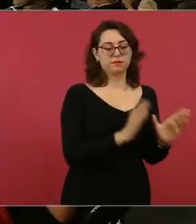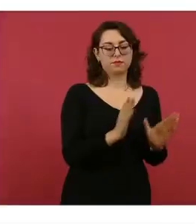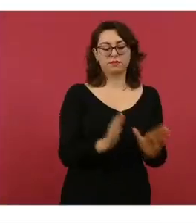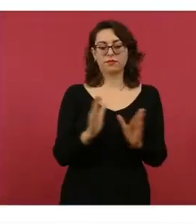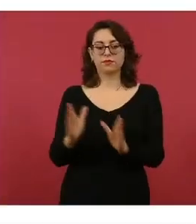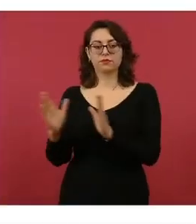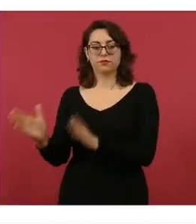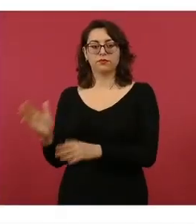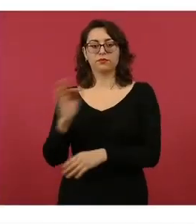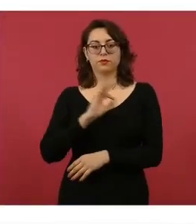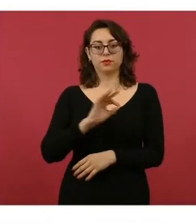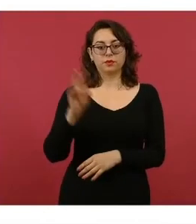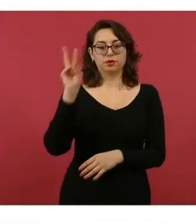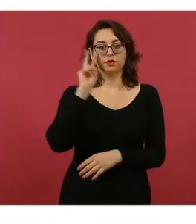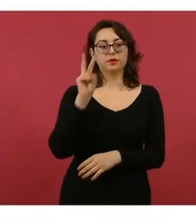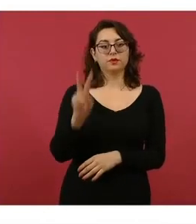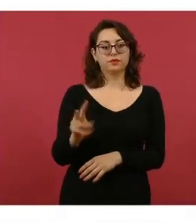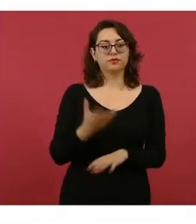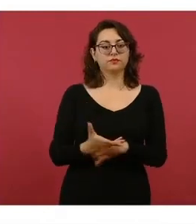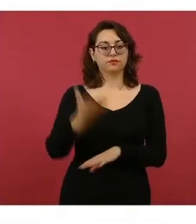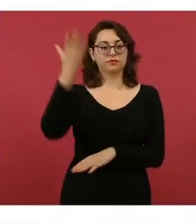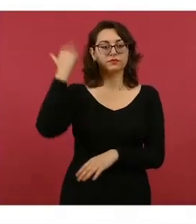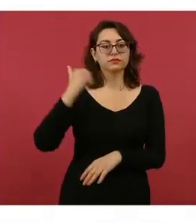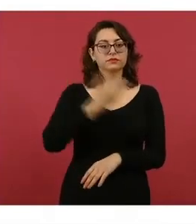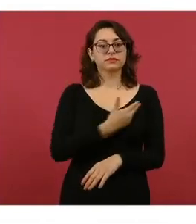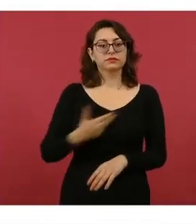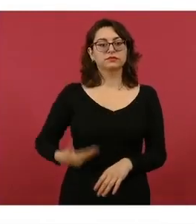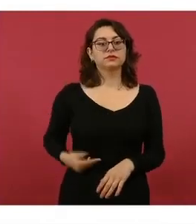2.000% con Miguel de la Madrid,